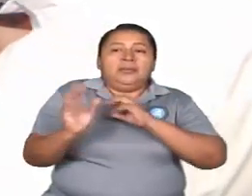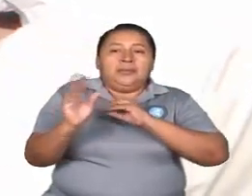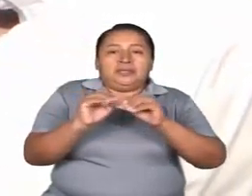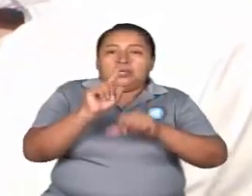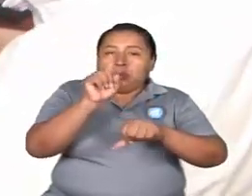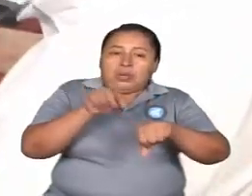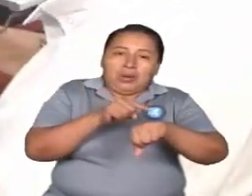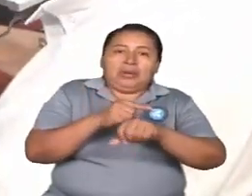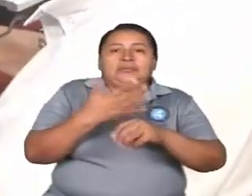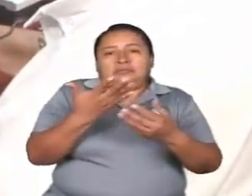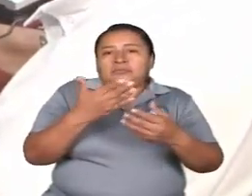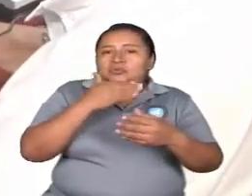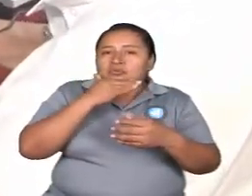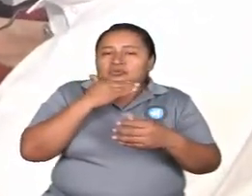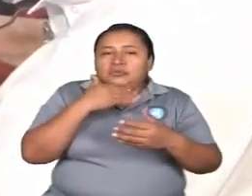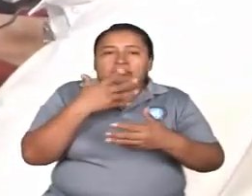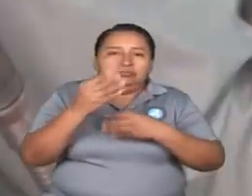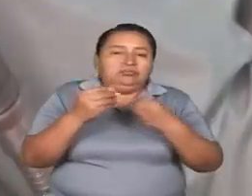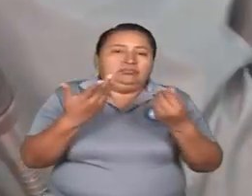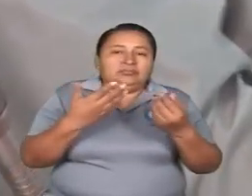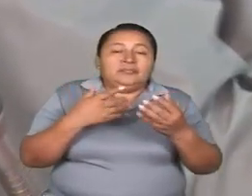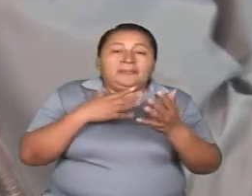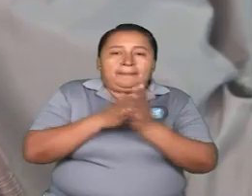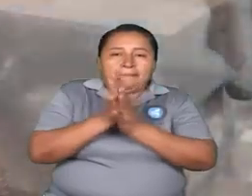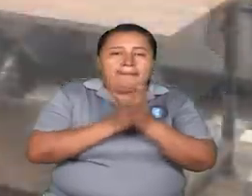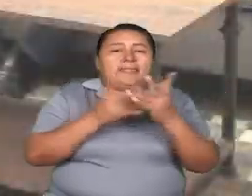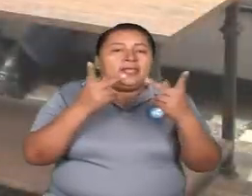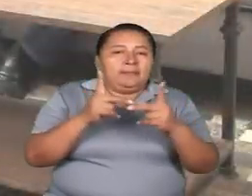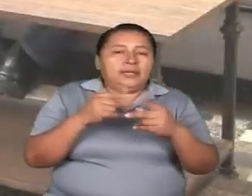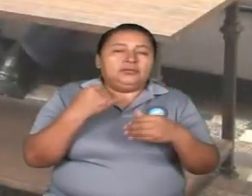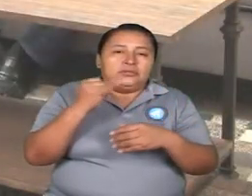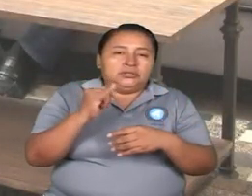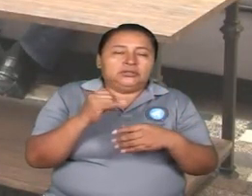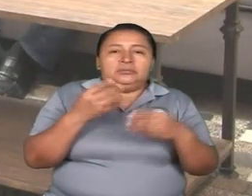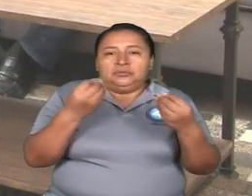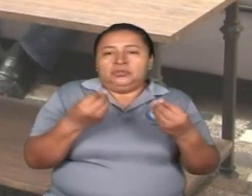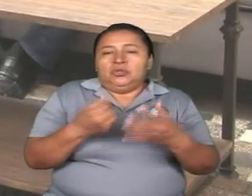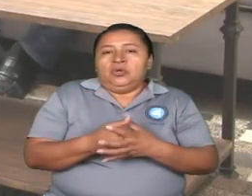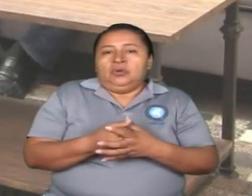hora también es bastante, no ambicioso, pero sí bastante,